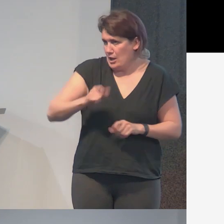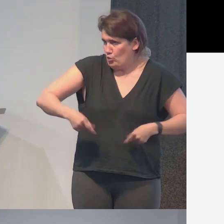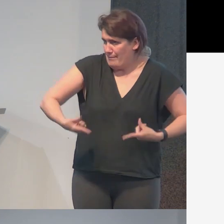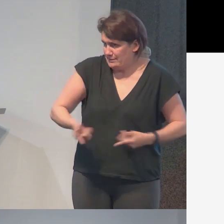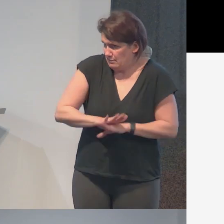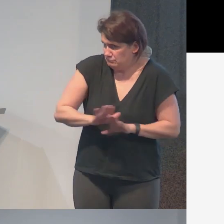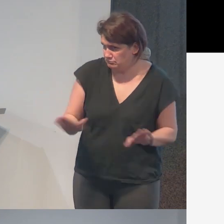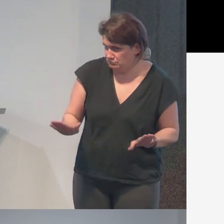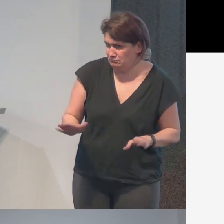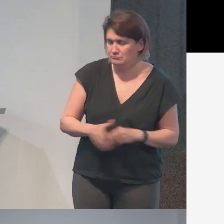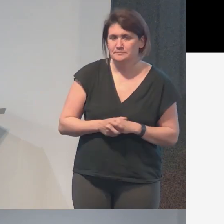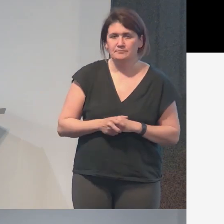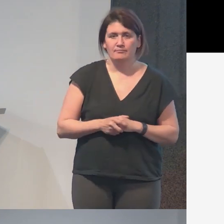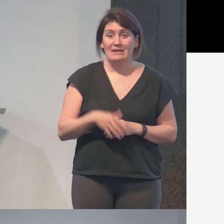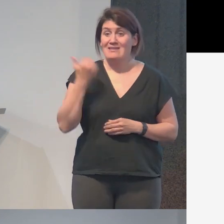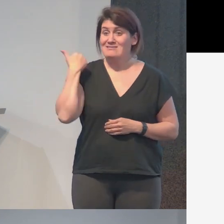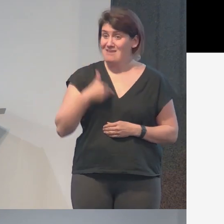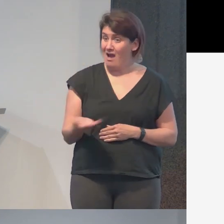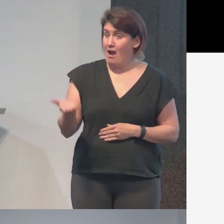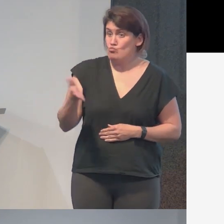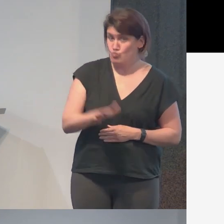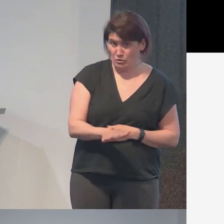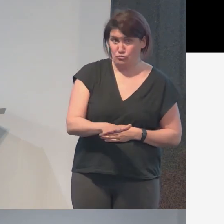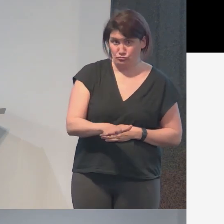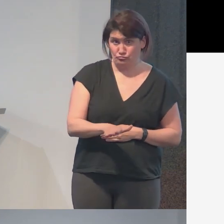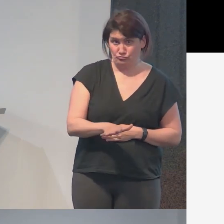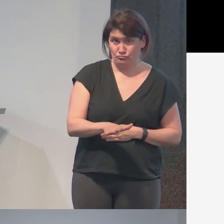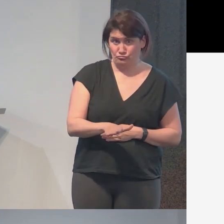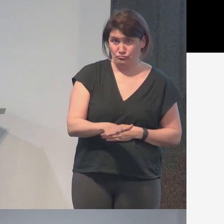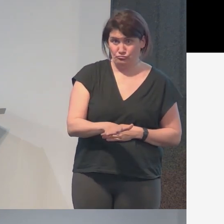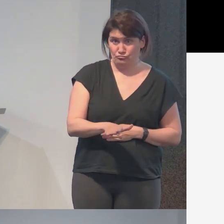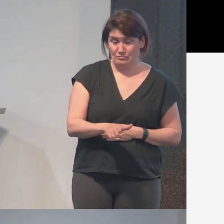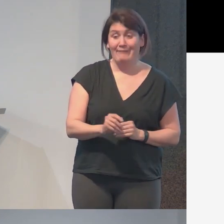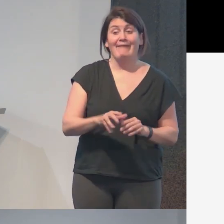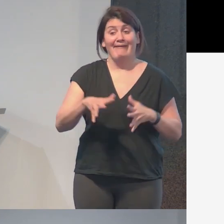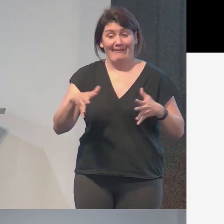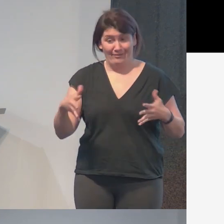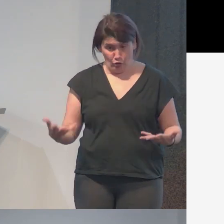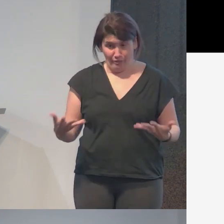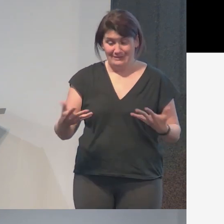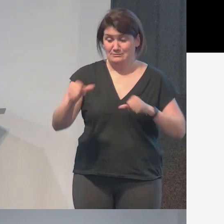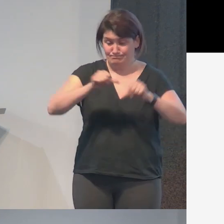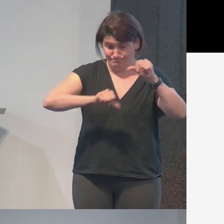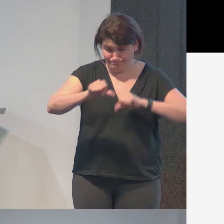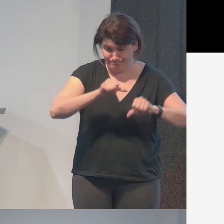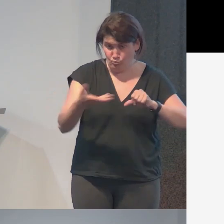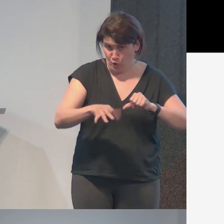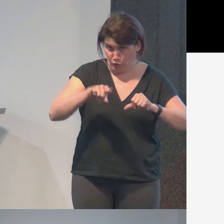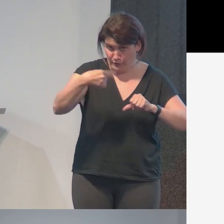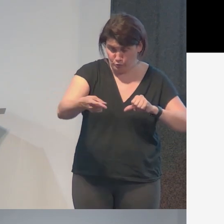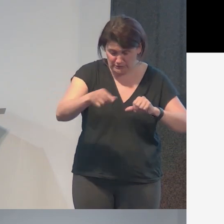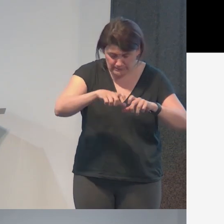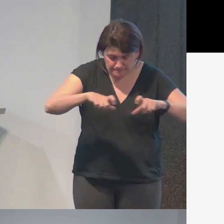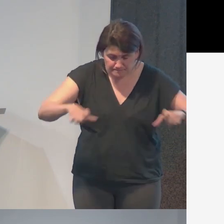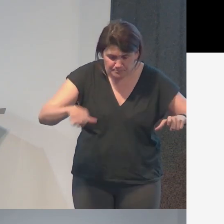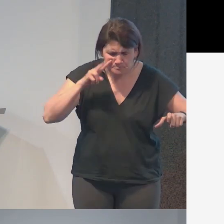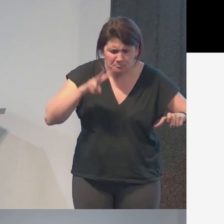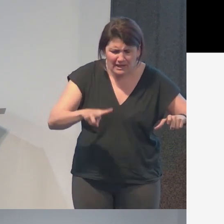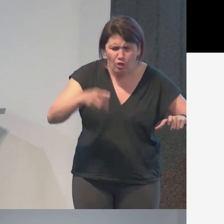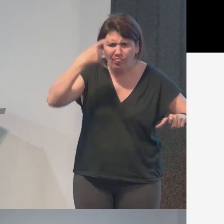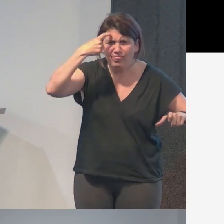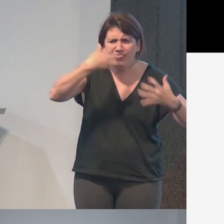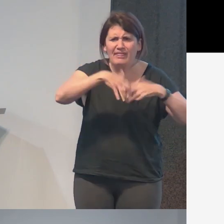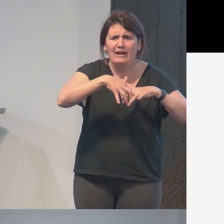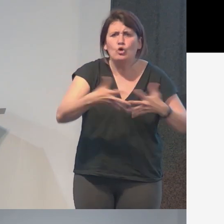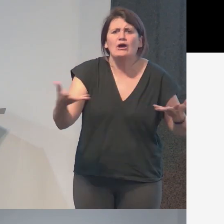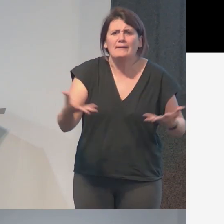natural. Una vez muertos los pacientes, en la autopsia miraron qué pasaba en el